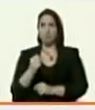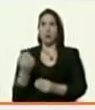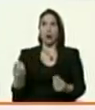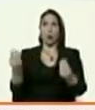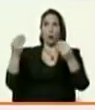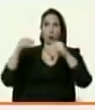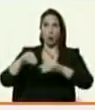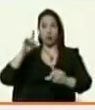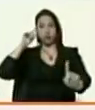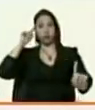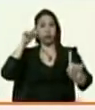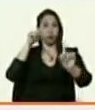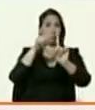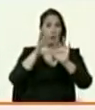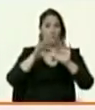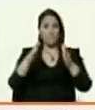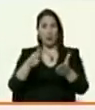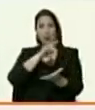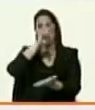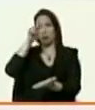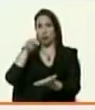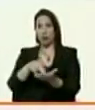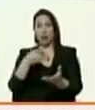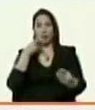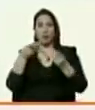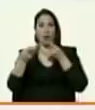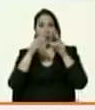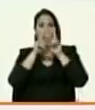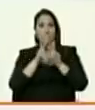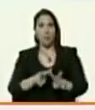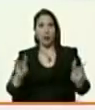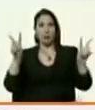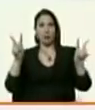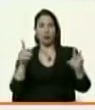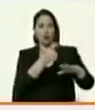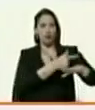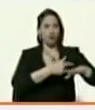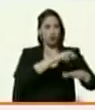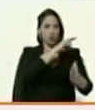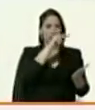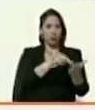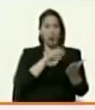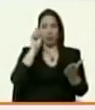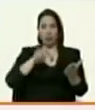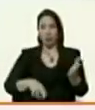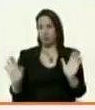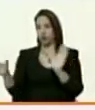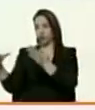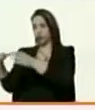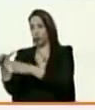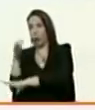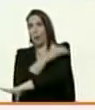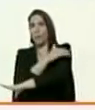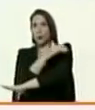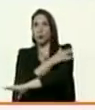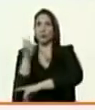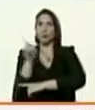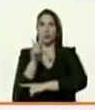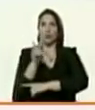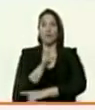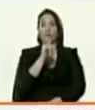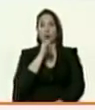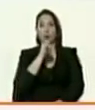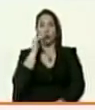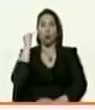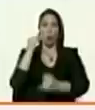acuerdos alcanzados en la Mesa Nacional de Diálogo por la Paz entre el Gobierno Nacional y la oposición venezolana, se genera información de último minuto.